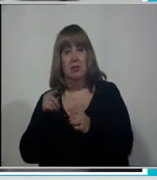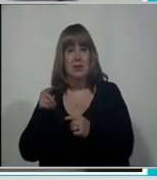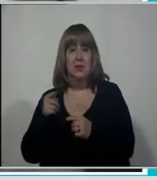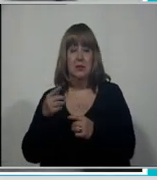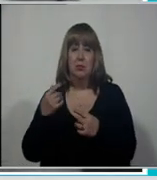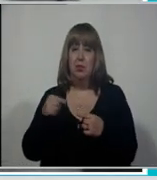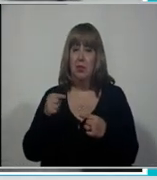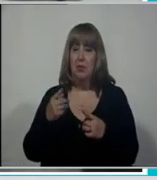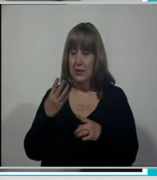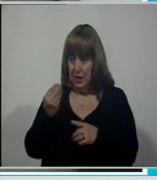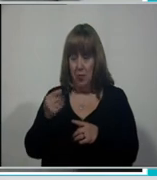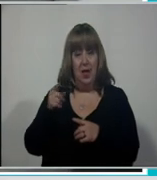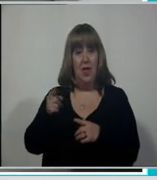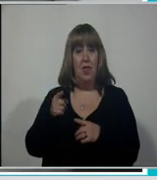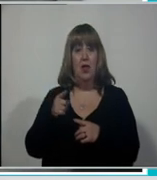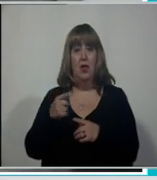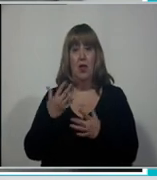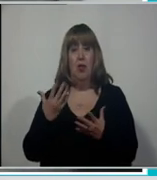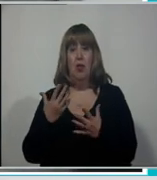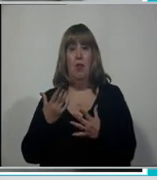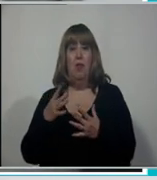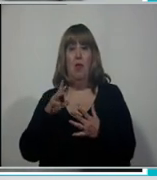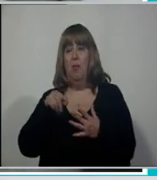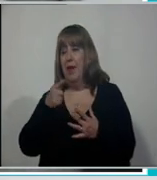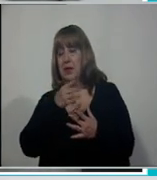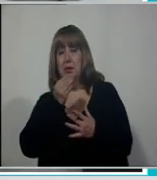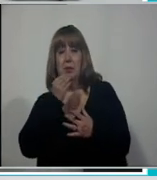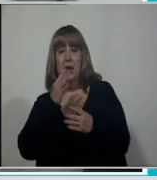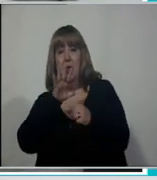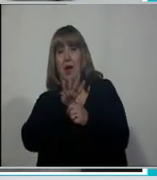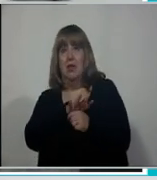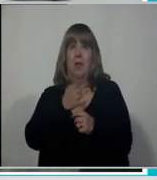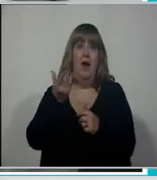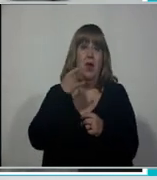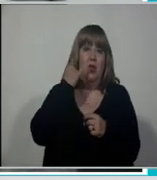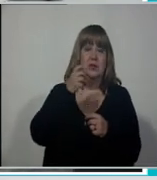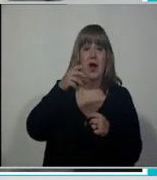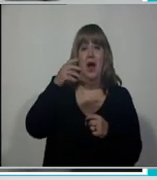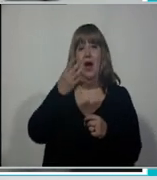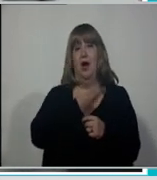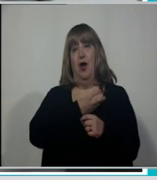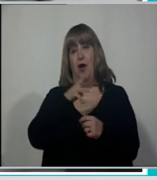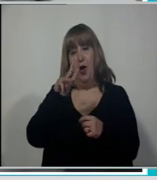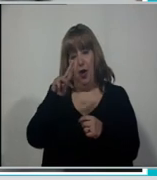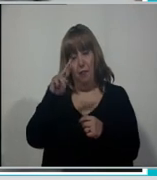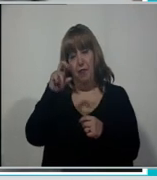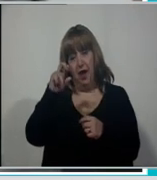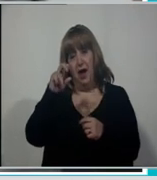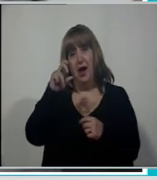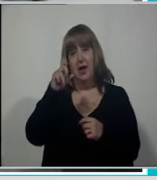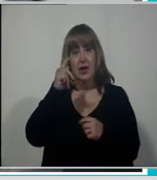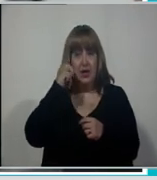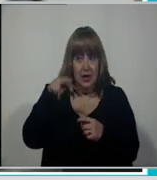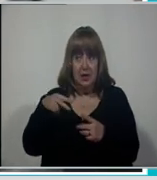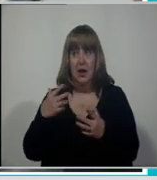social tiene el temor de que se luce chupa torio para tapar todo el tema de las tarifas del fracking todo lo que está ahora dando vuelta que sea el